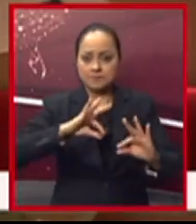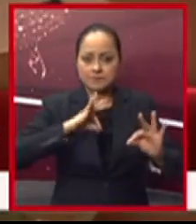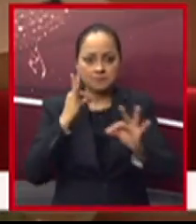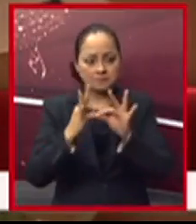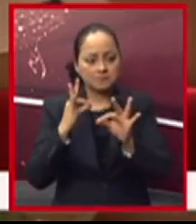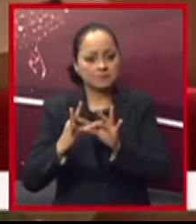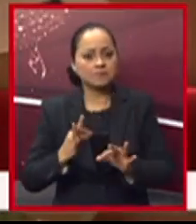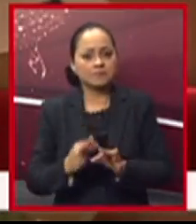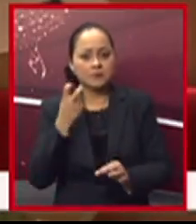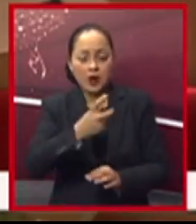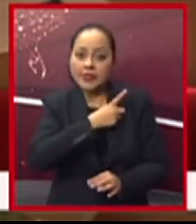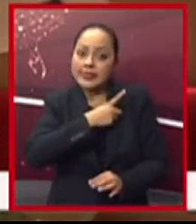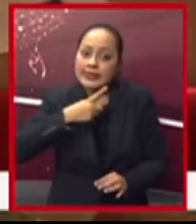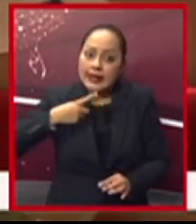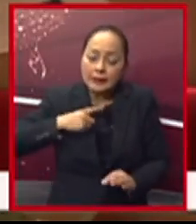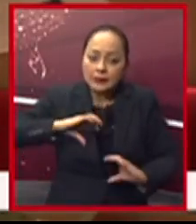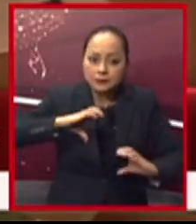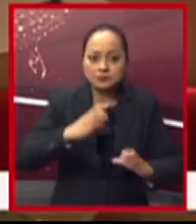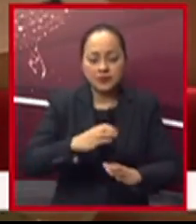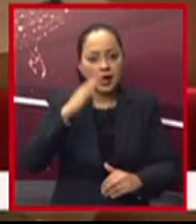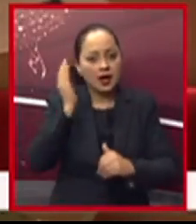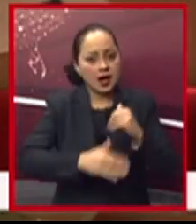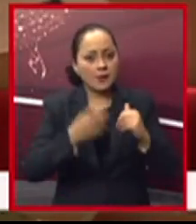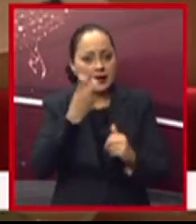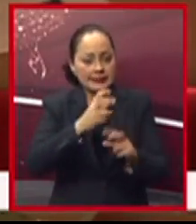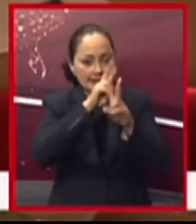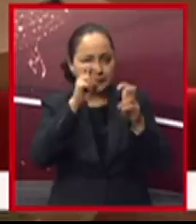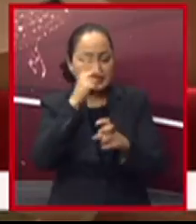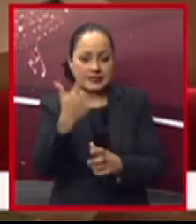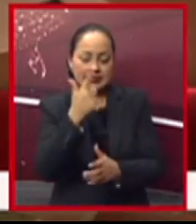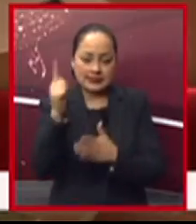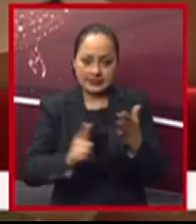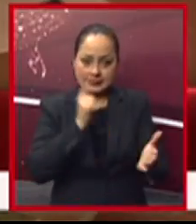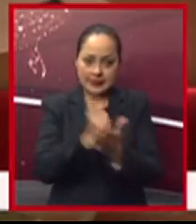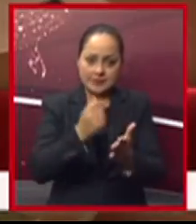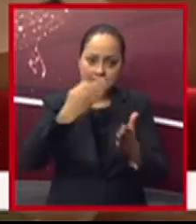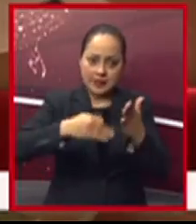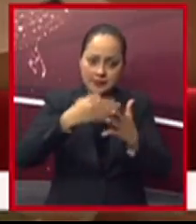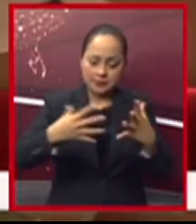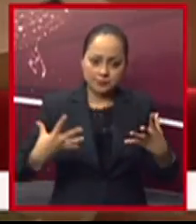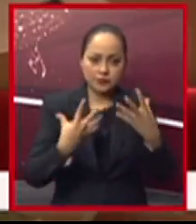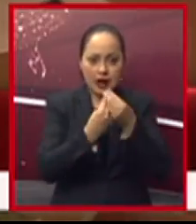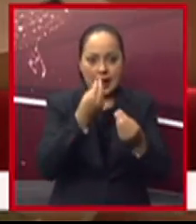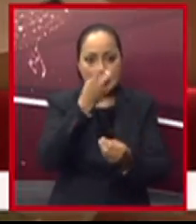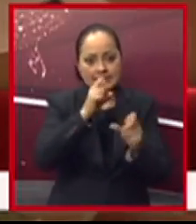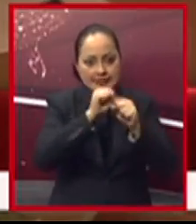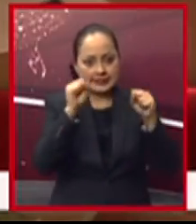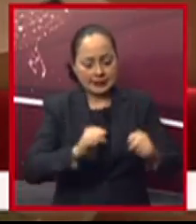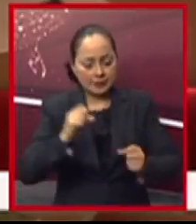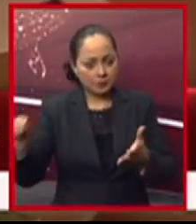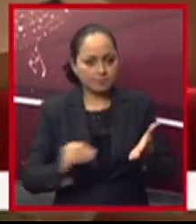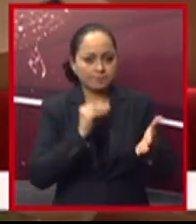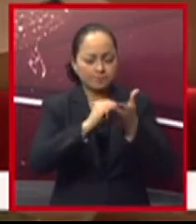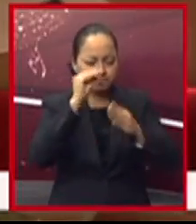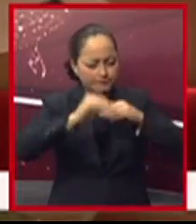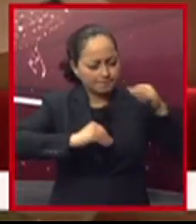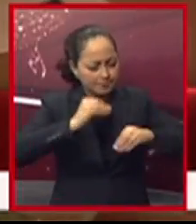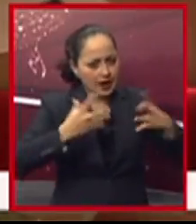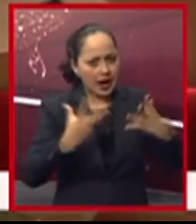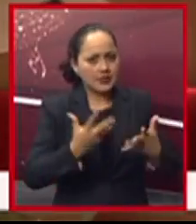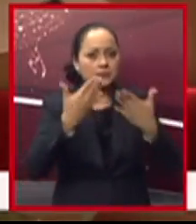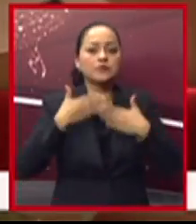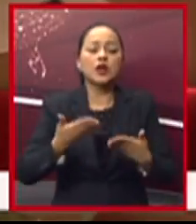concretado o deberíamos concretar las 7 leyes que están integradas a este sistema. Respecto a la